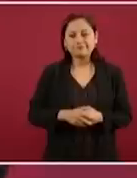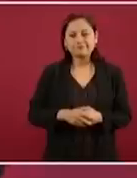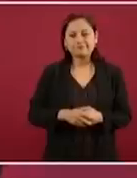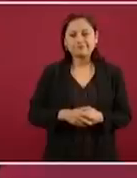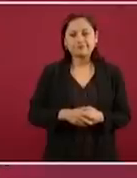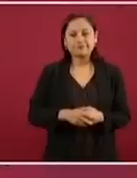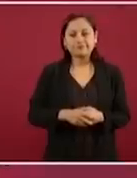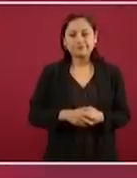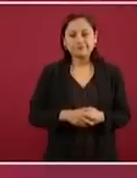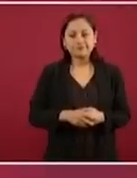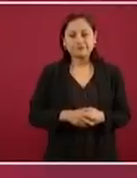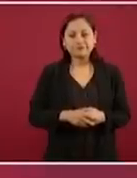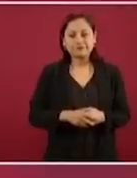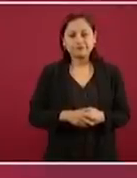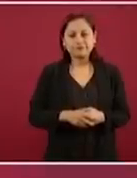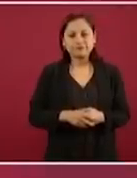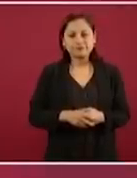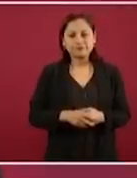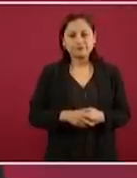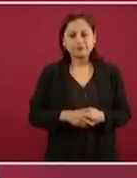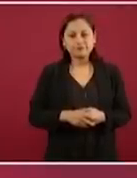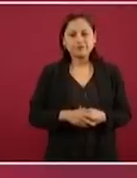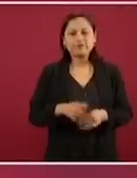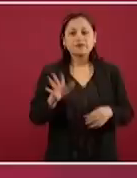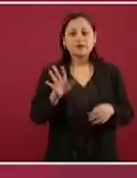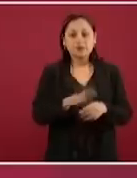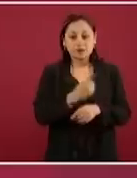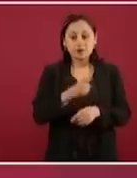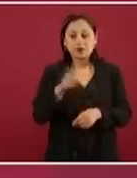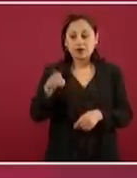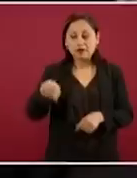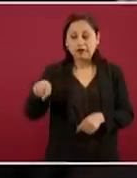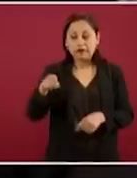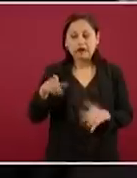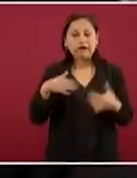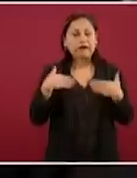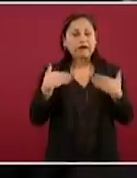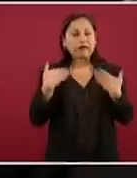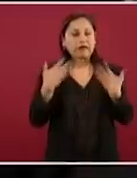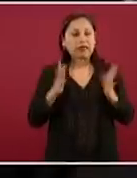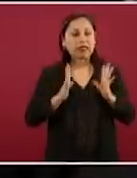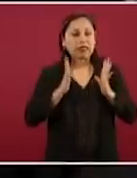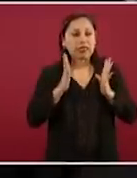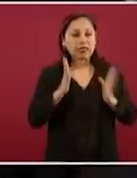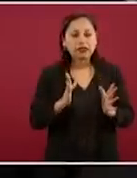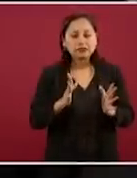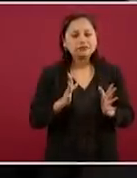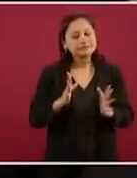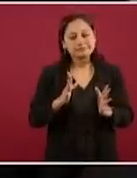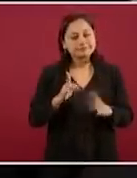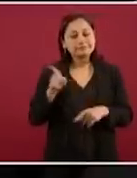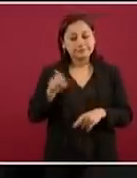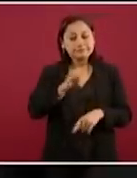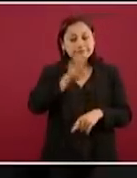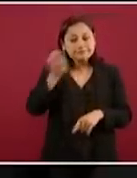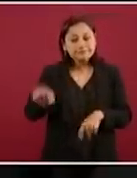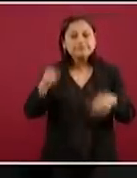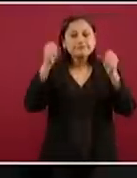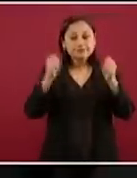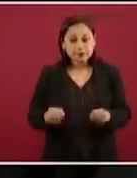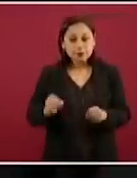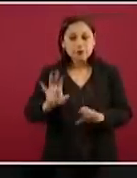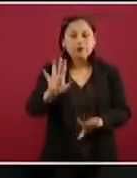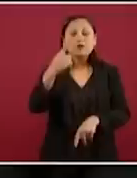los van a defraudar. Ya no es así. El